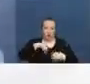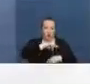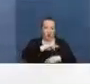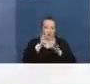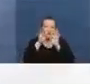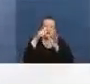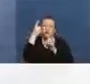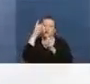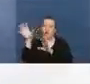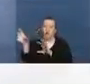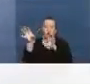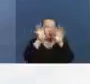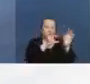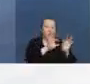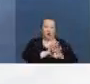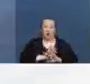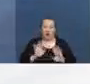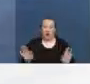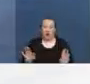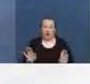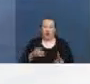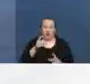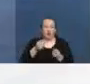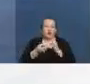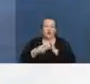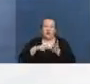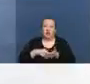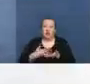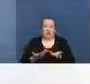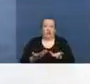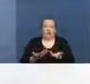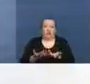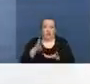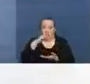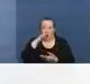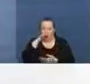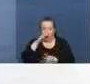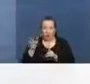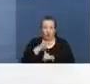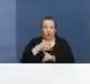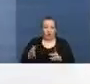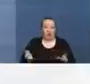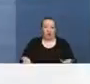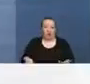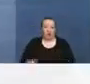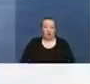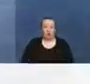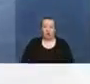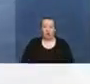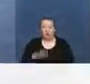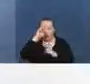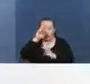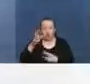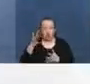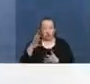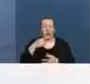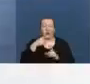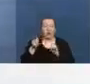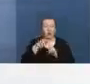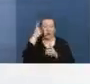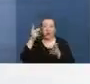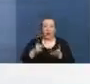moverlo el colmo de la mediocridad es que quede claro por primera vez en la historia